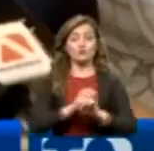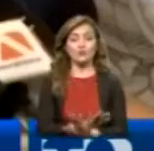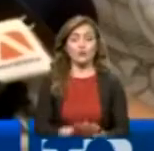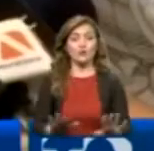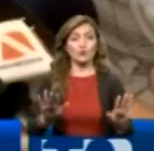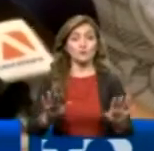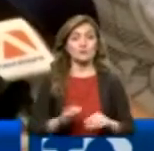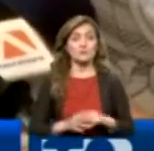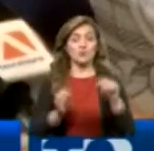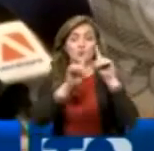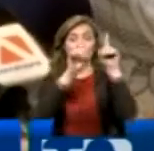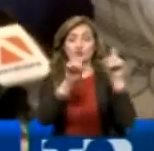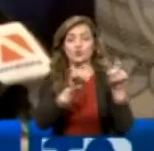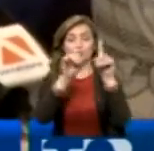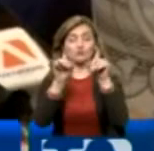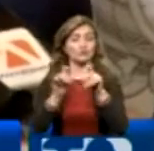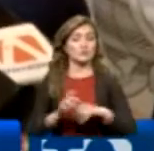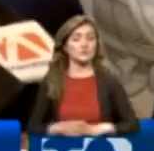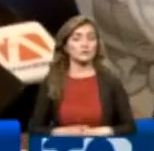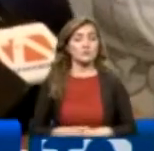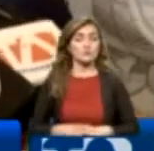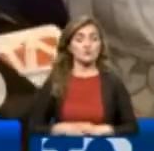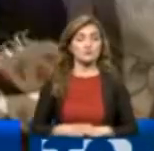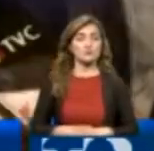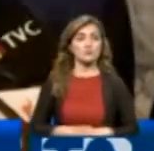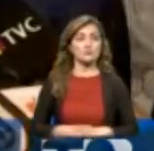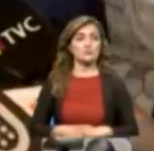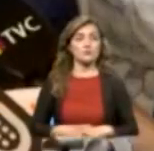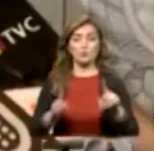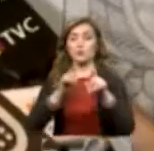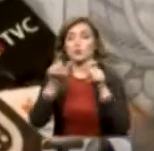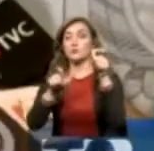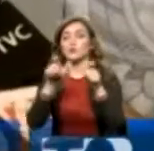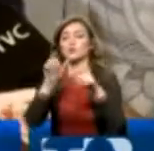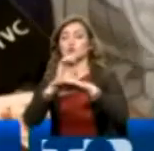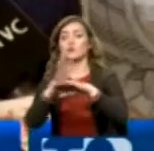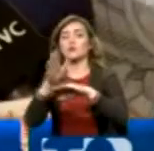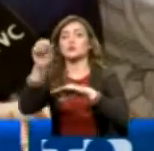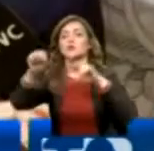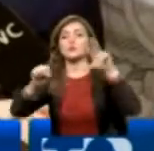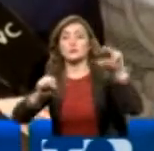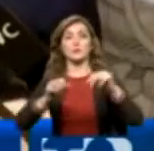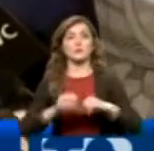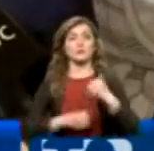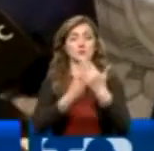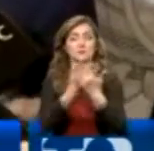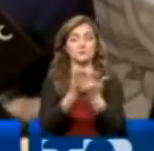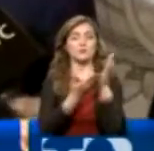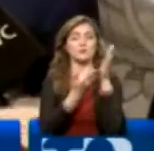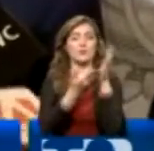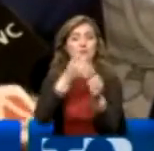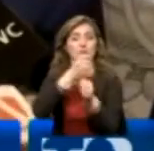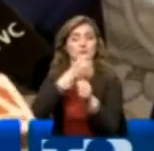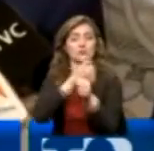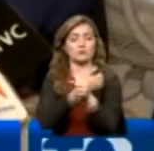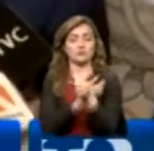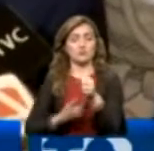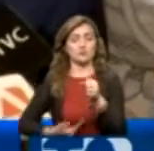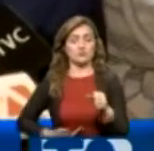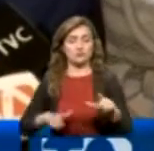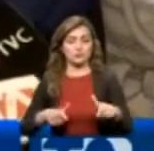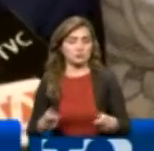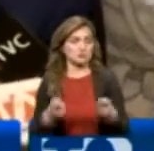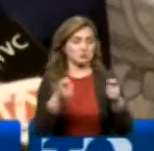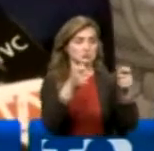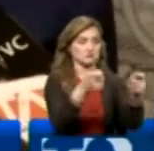en una consulta popular es decir no se descarta esa posibilidad le hemos entregado el modelo de trabajo al presidente de la república hace pocos